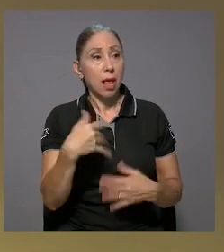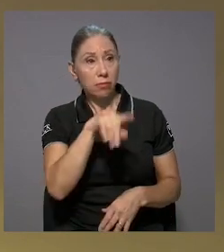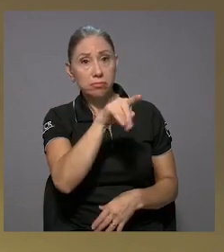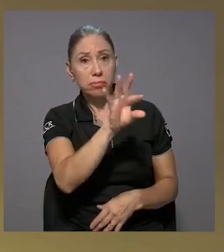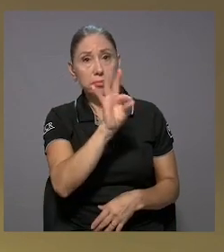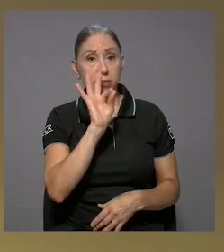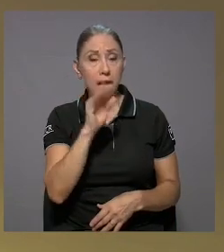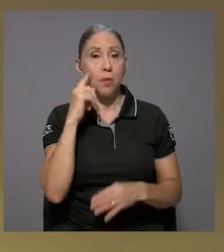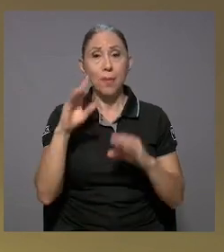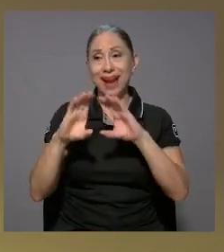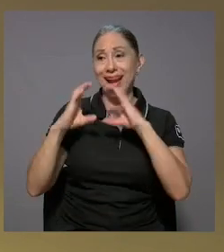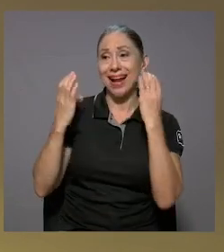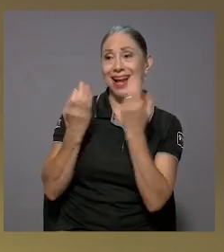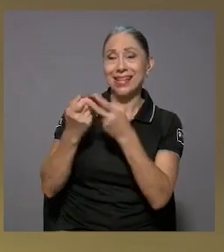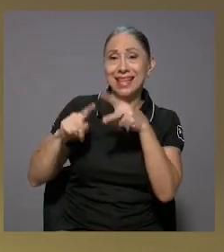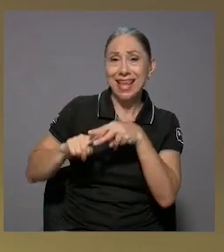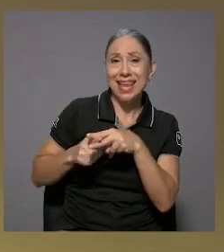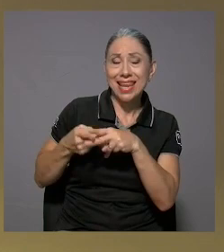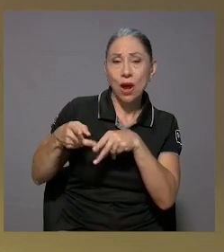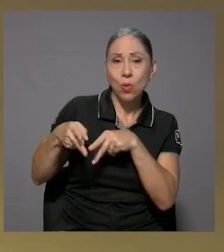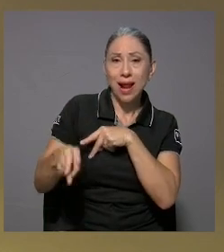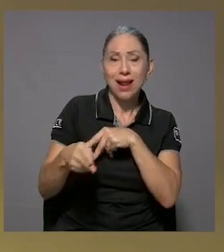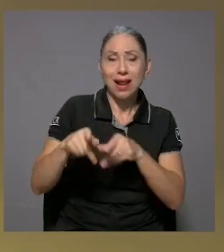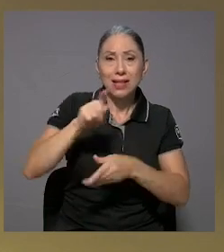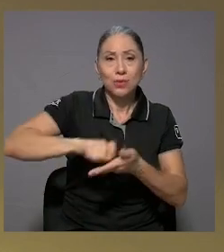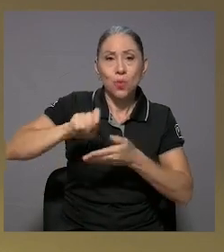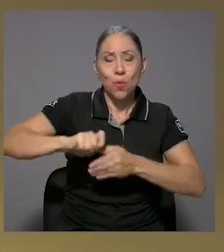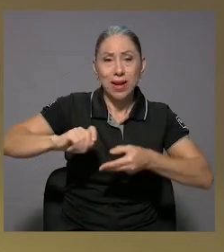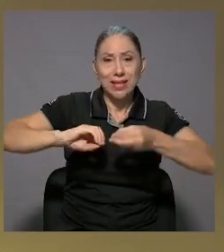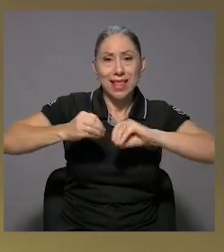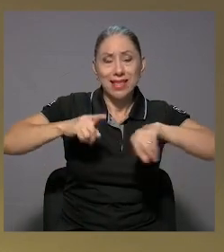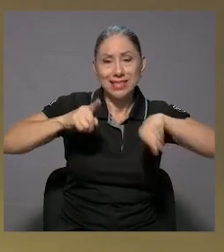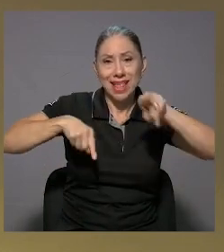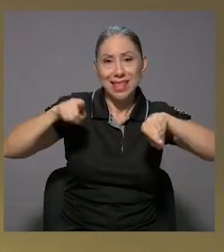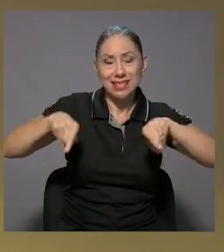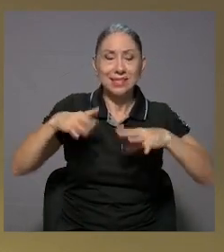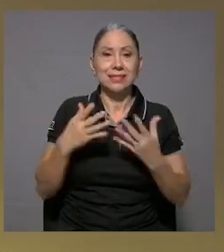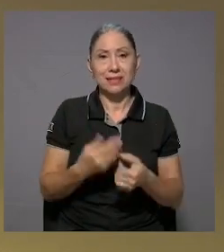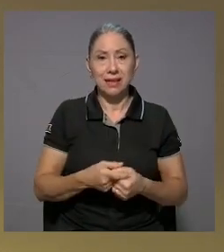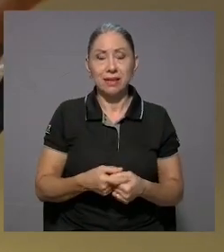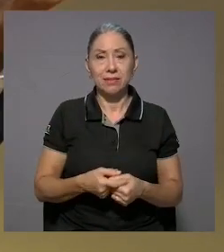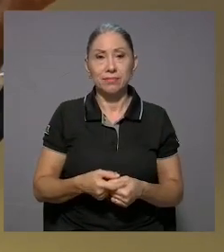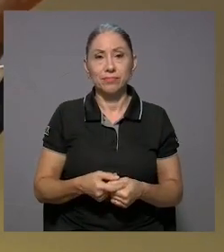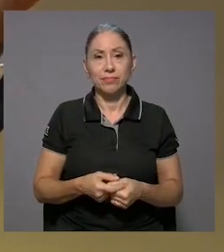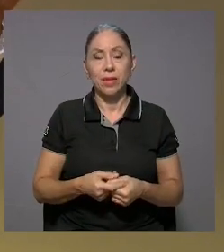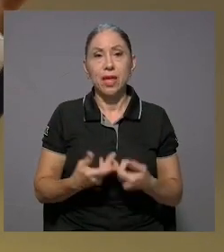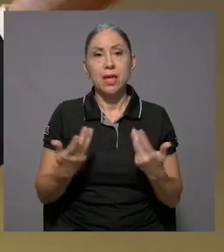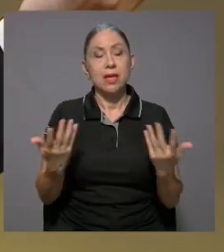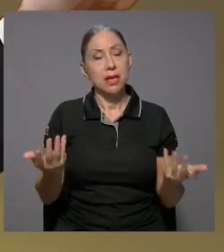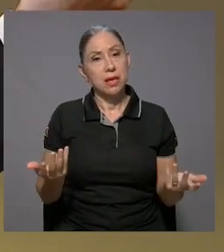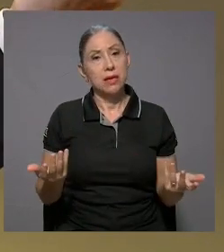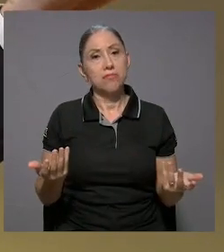fue invitada para la clase inaugural de la Escuela de Estadística, y el interés que hubo